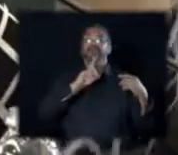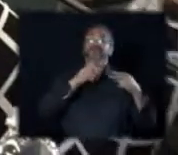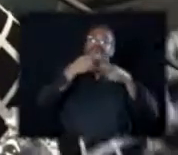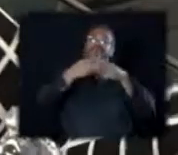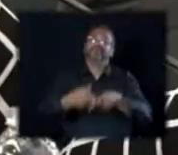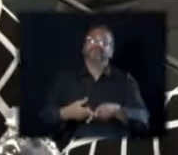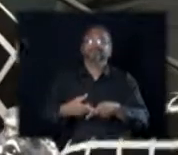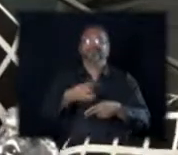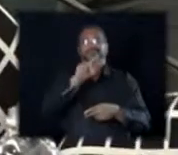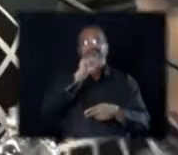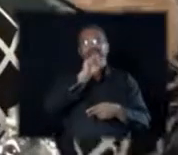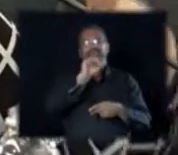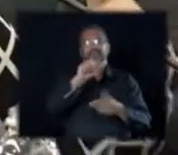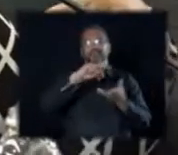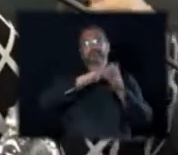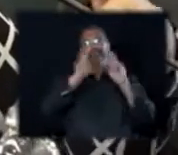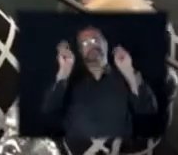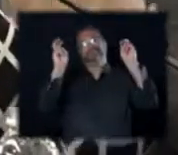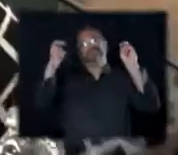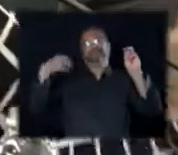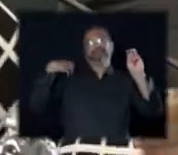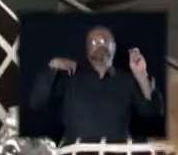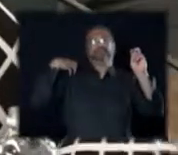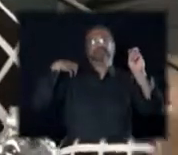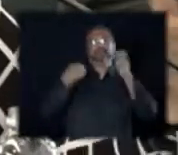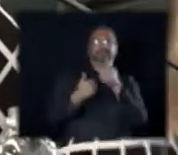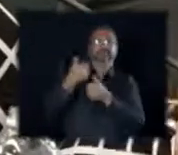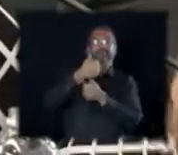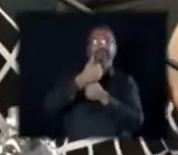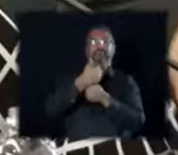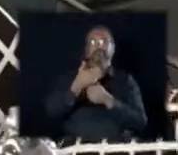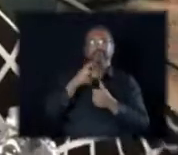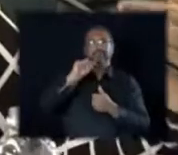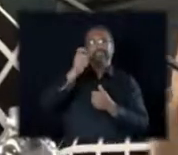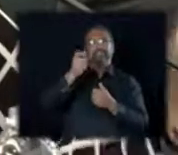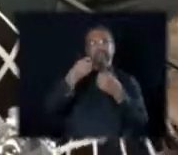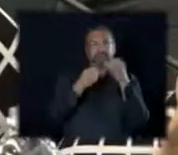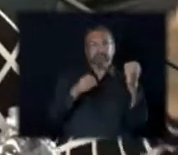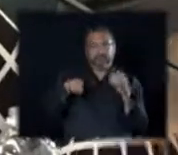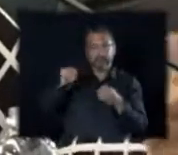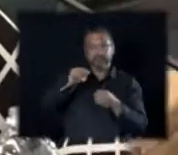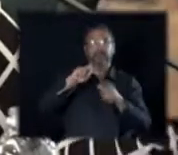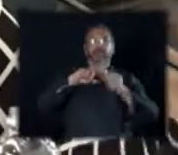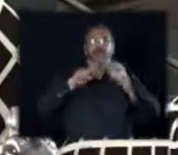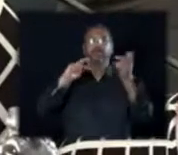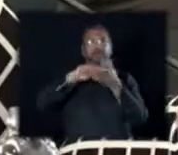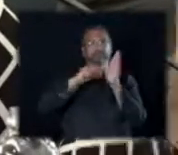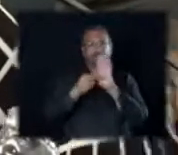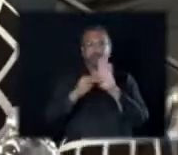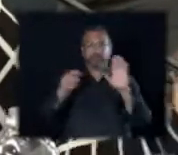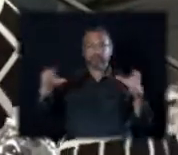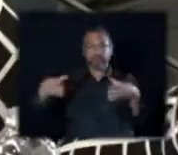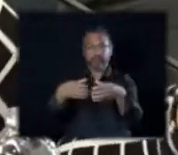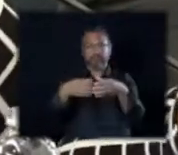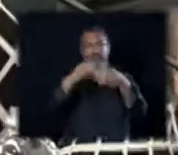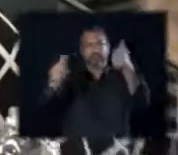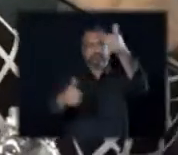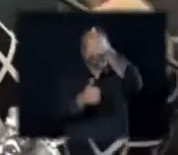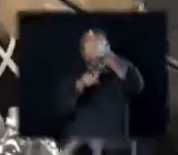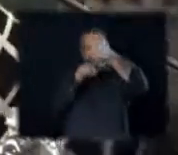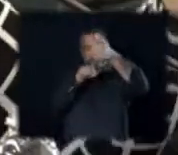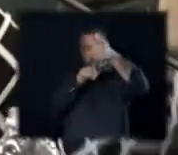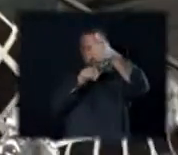ahora se llama TSA y antes se llamaba la cuenta del secretario, pero la idea era tener una cuenta